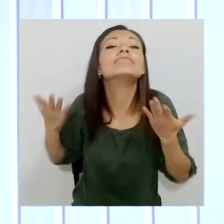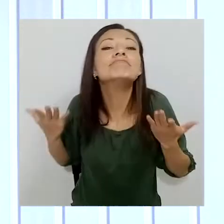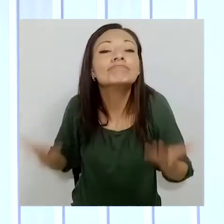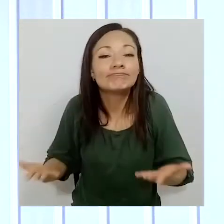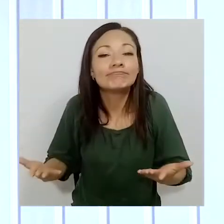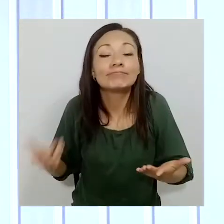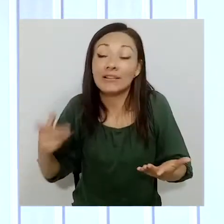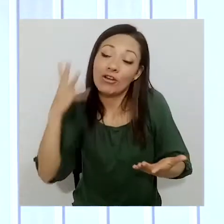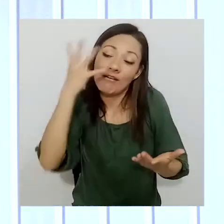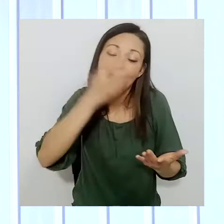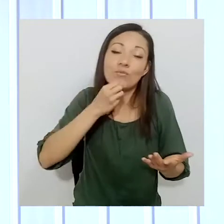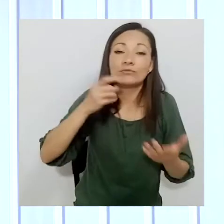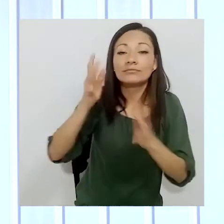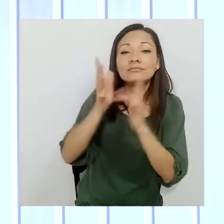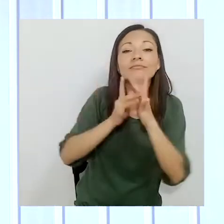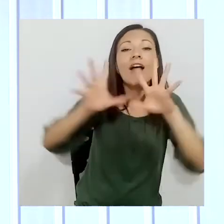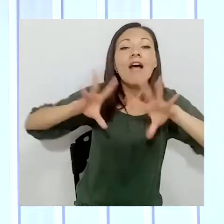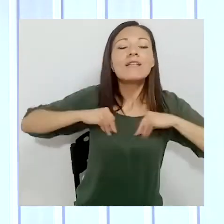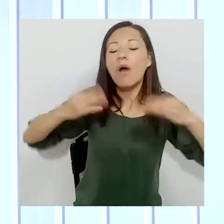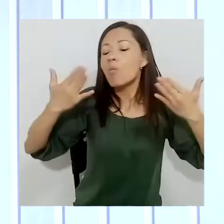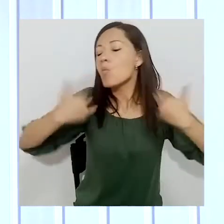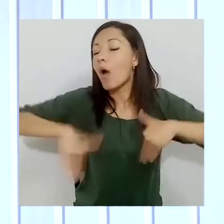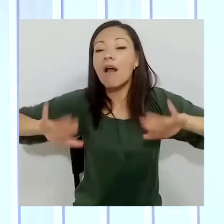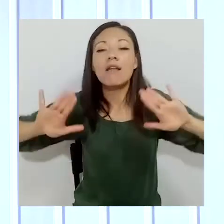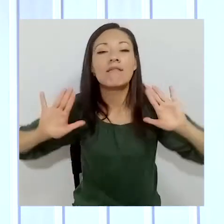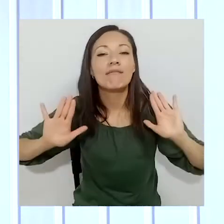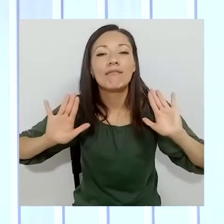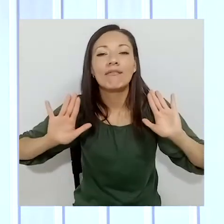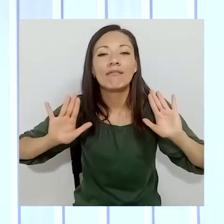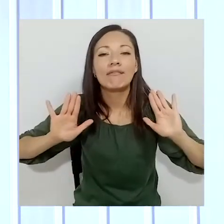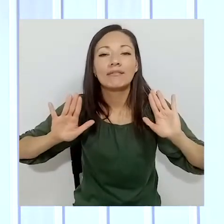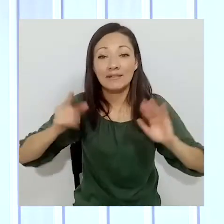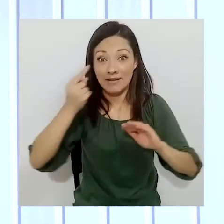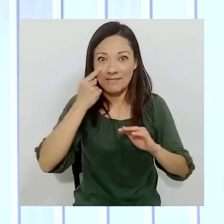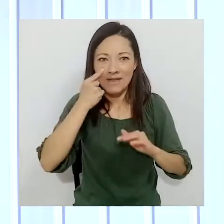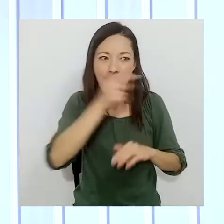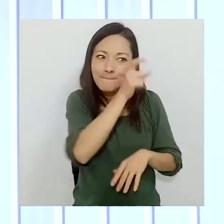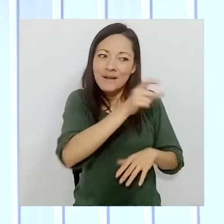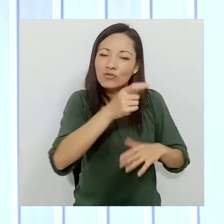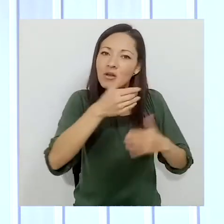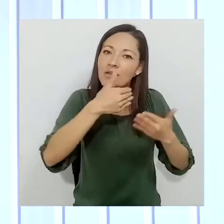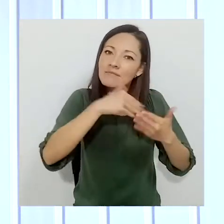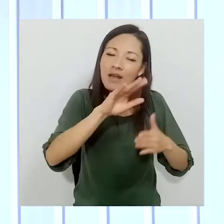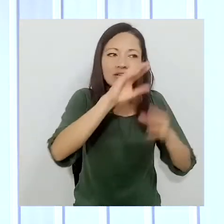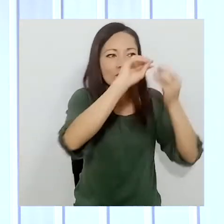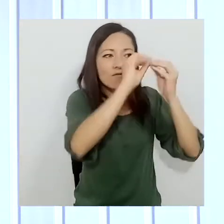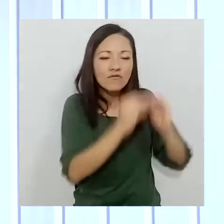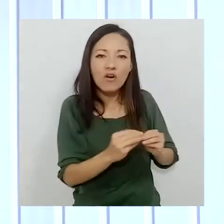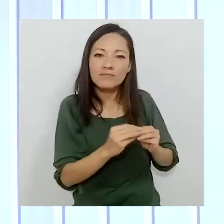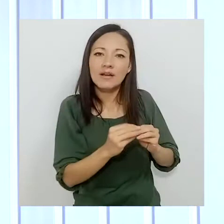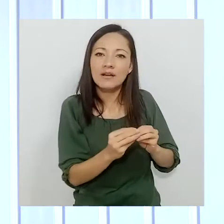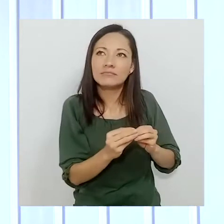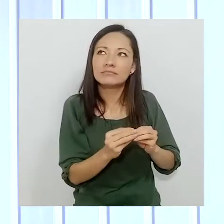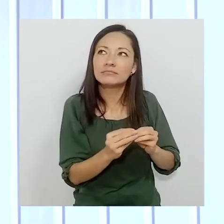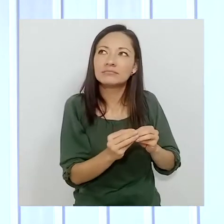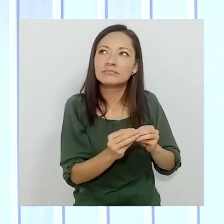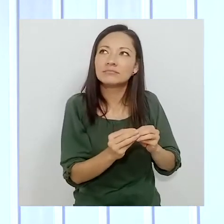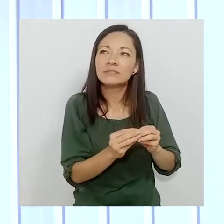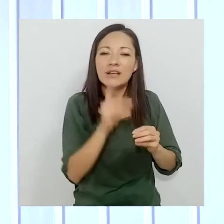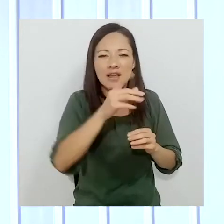Eso es una belleza. Mire, los que eran más aptos, los que eran más capaces, los que tenían